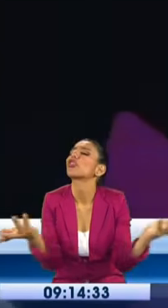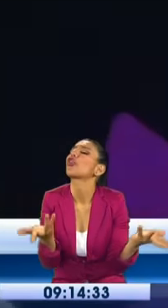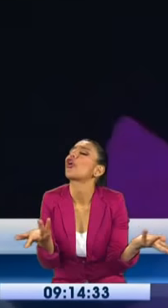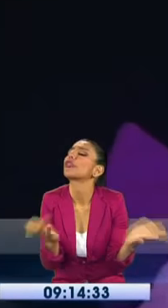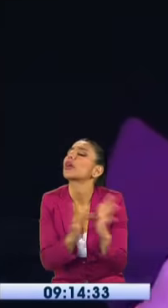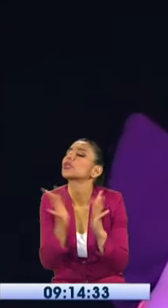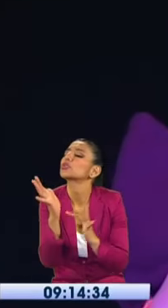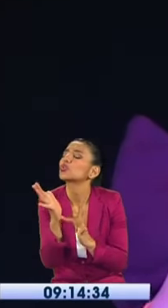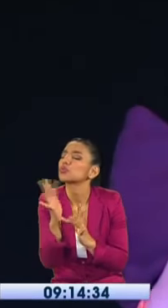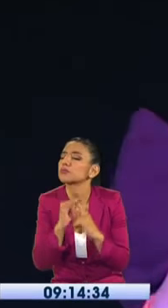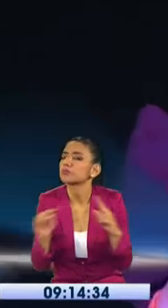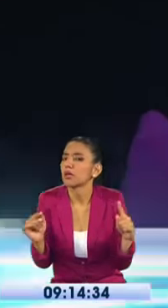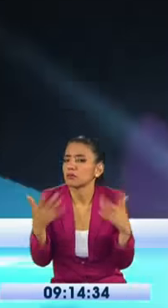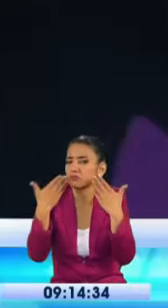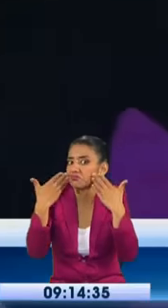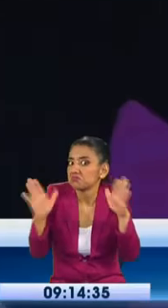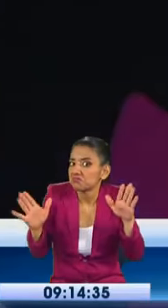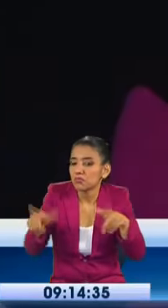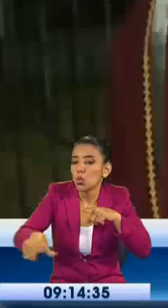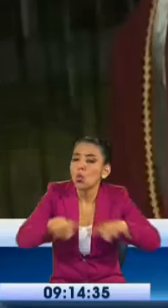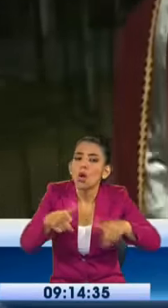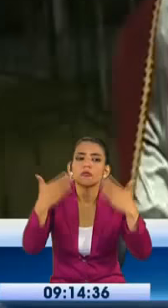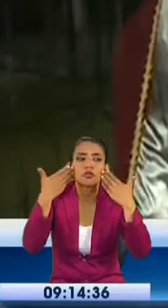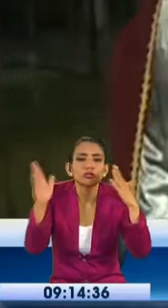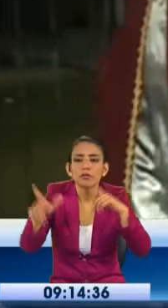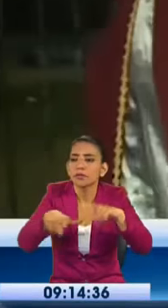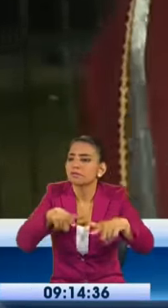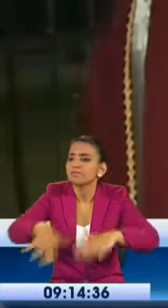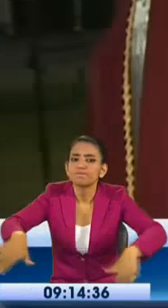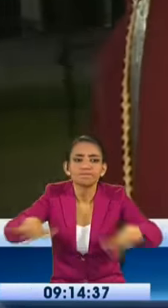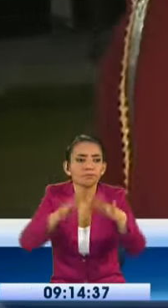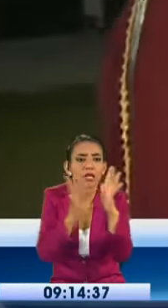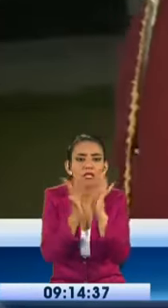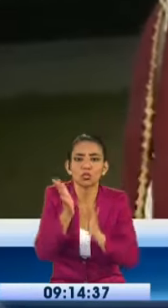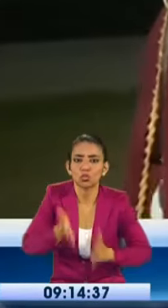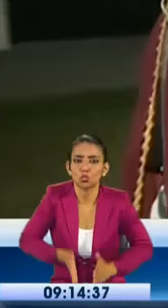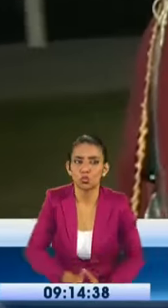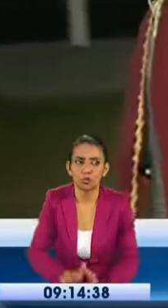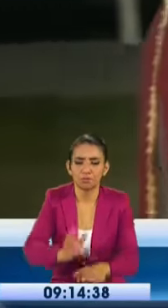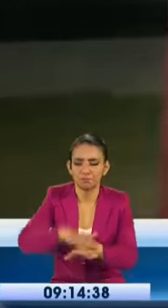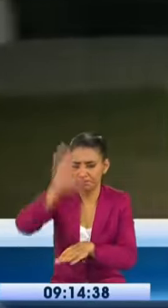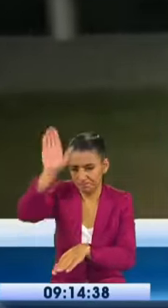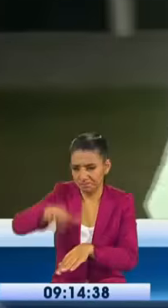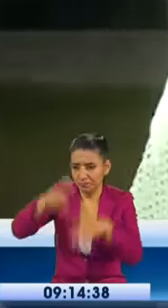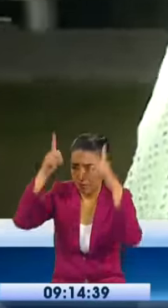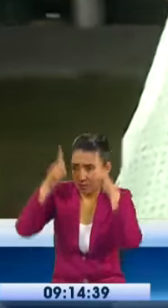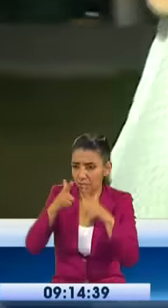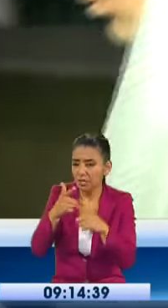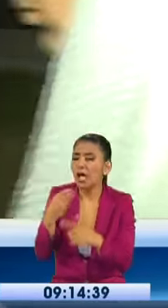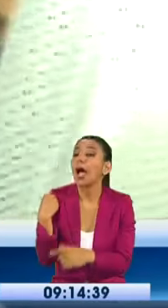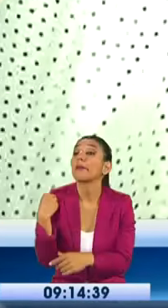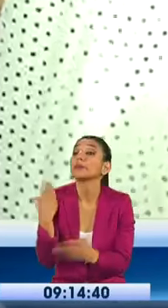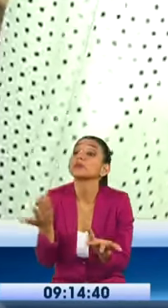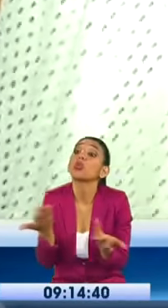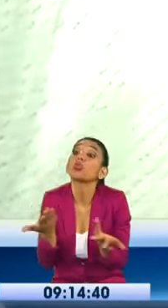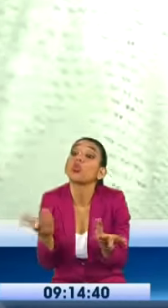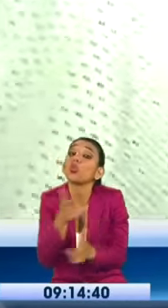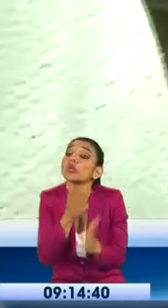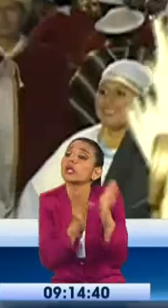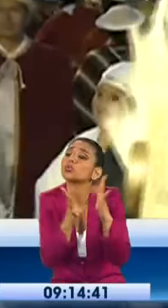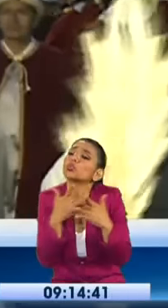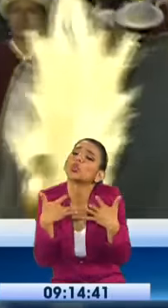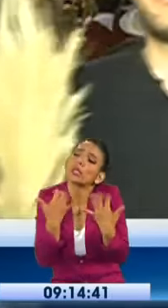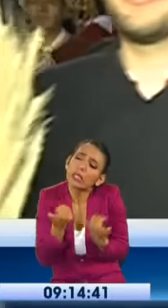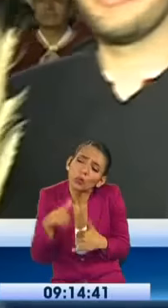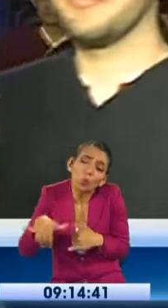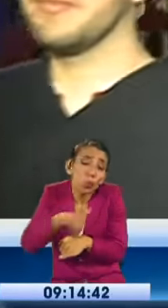¿no? Al no tener certeza del lugar en el que estaba Jesús, pide a los tres reyes magos que luego de su visita le digan dónde estaba el niño para también irlo a adorar.